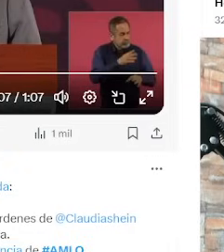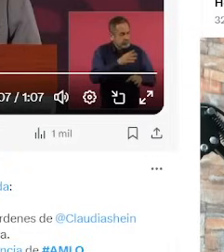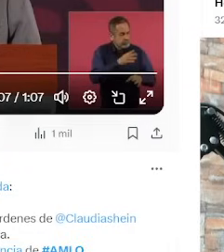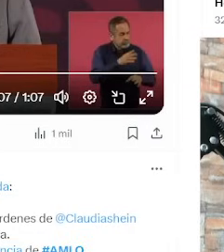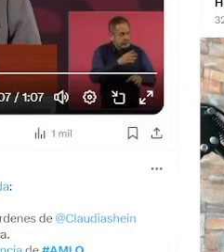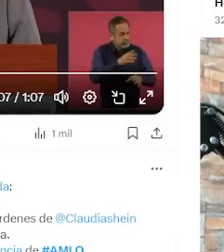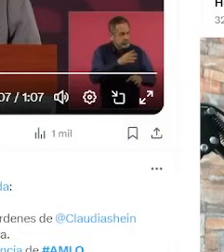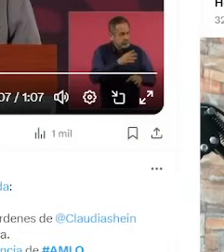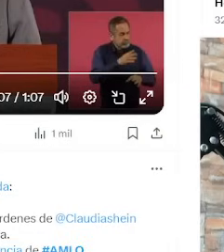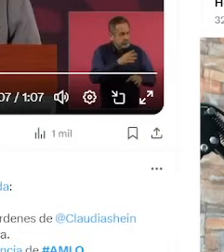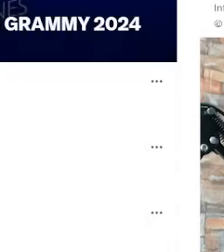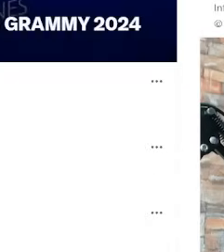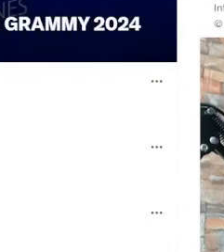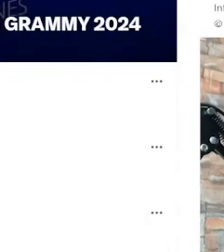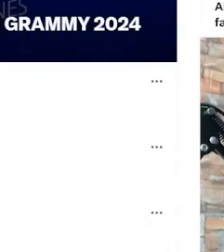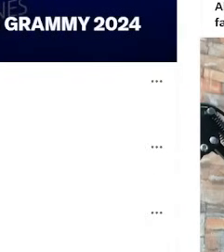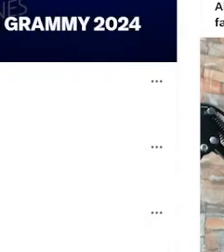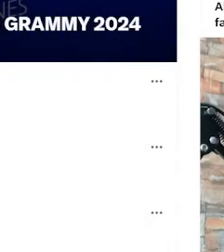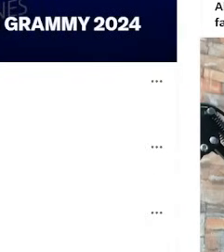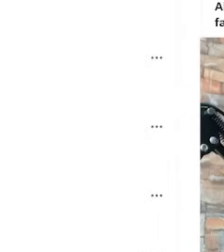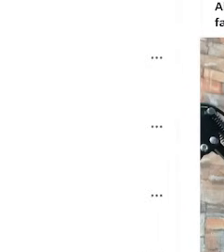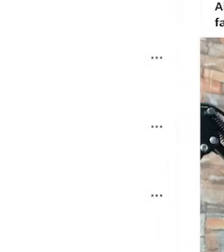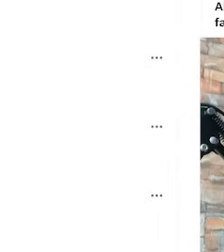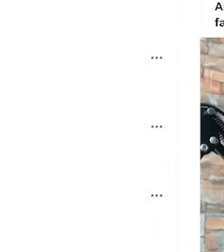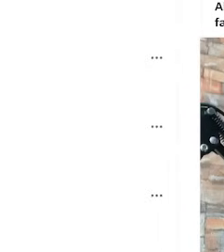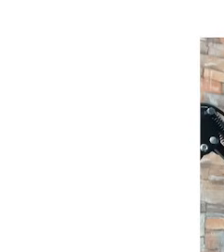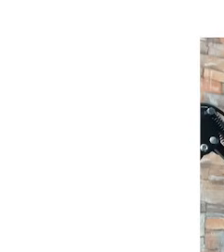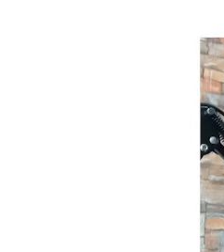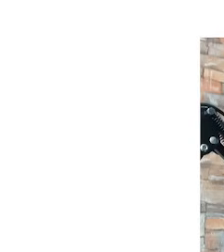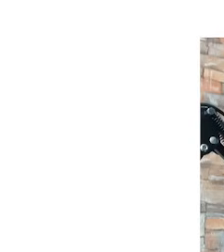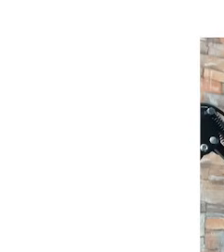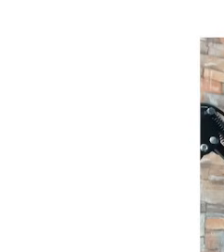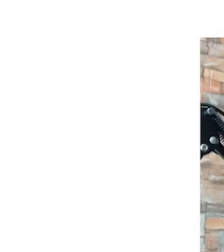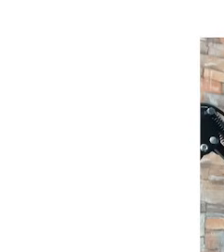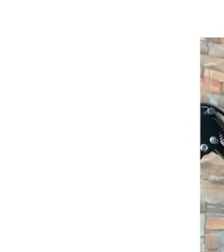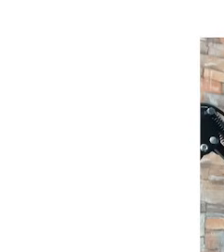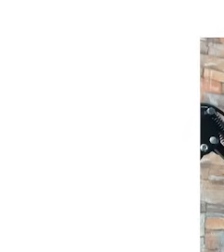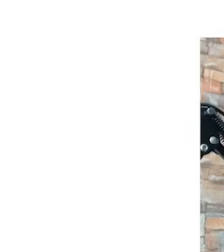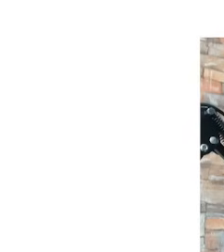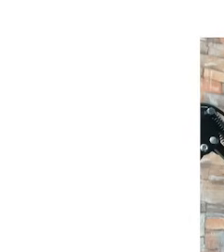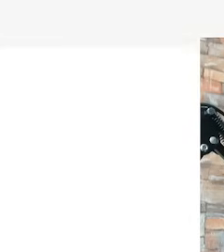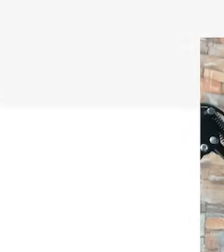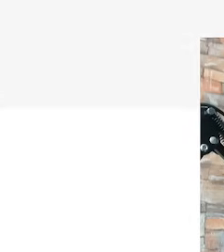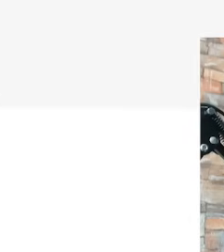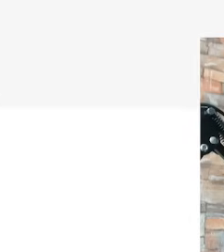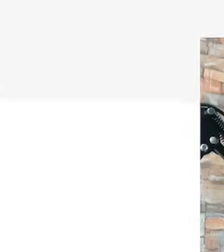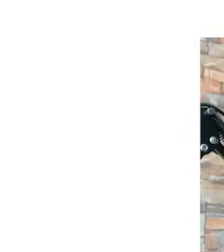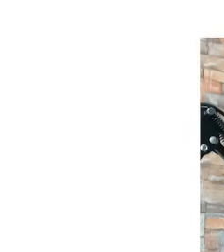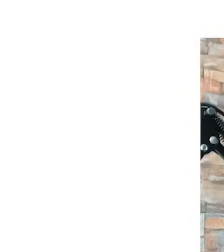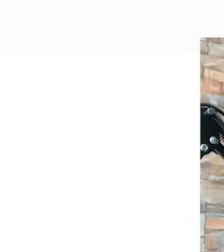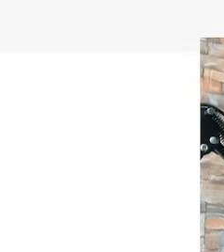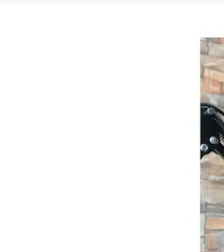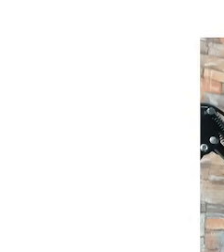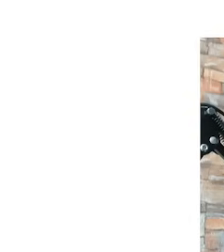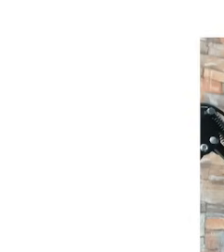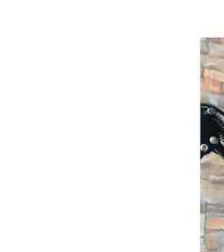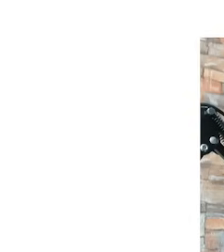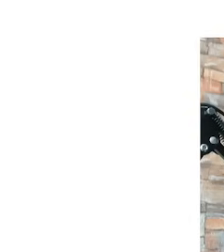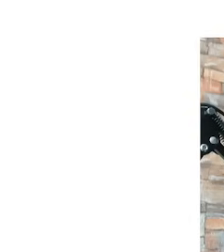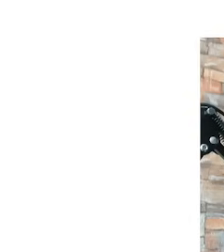acomodaron al enano político que es Zedillo, que ni siquiera conoce a su papá, infeliz,